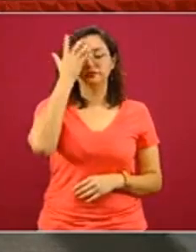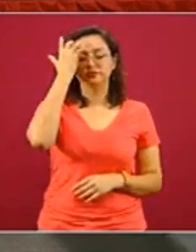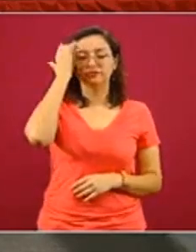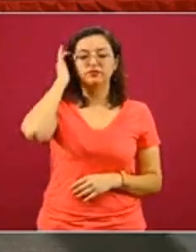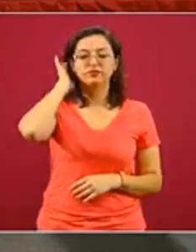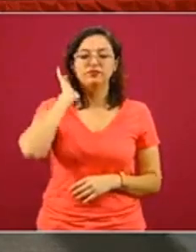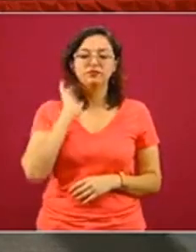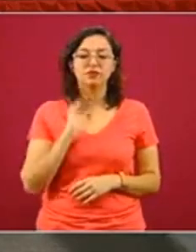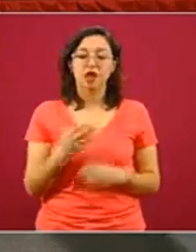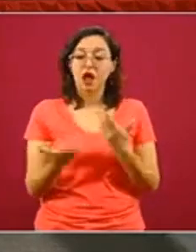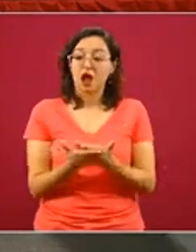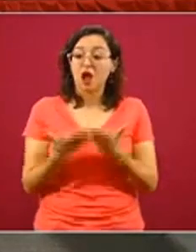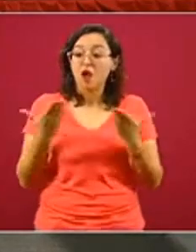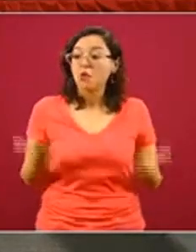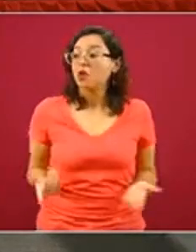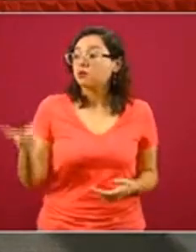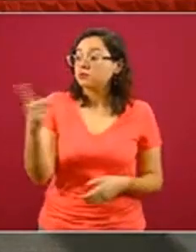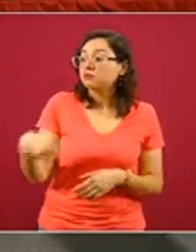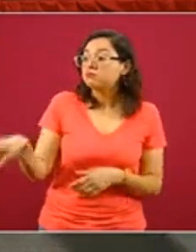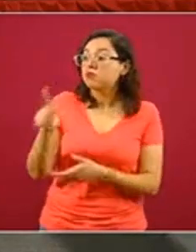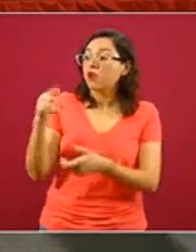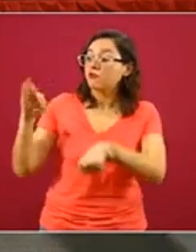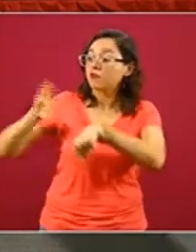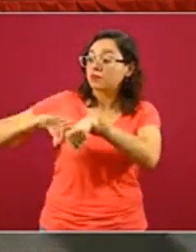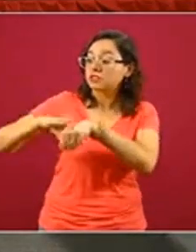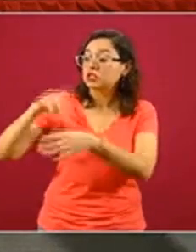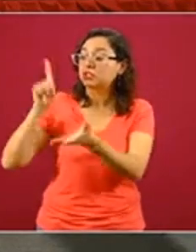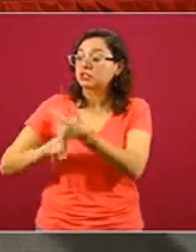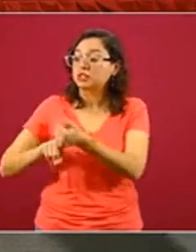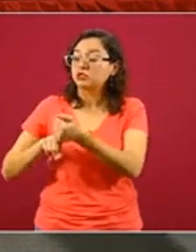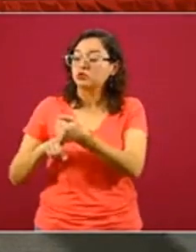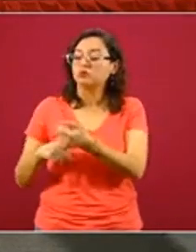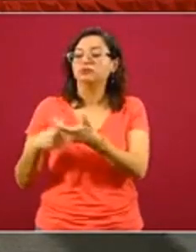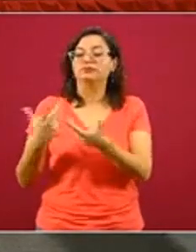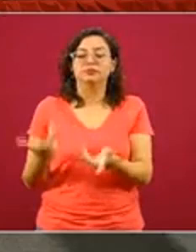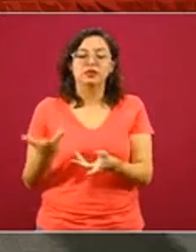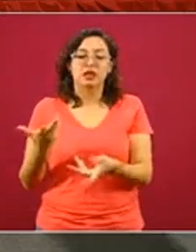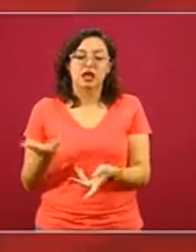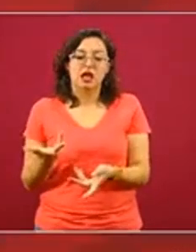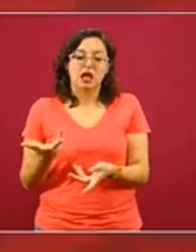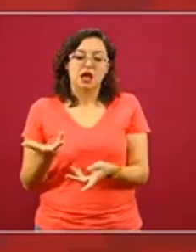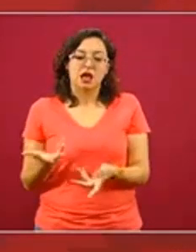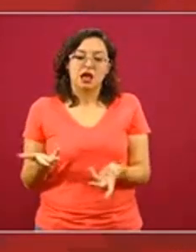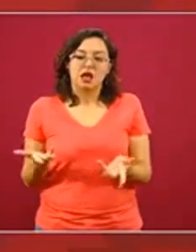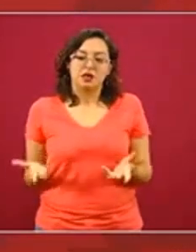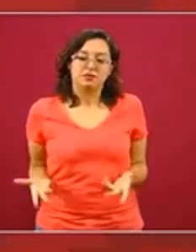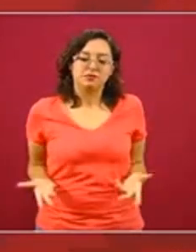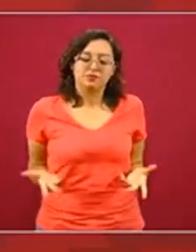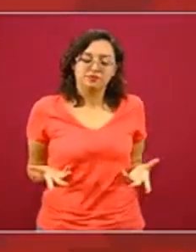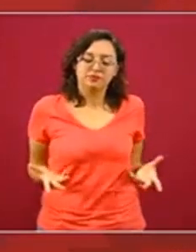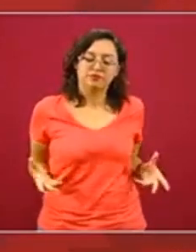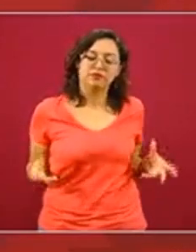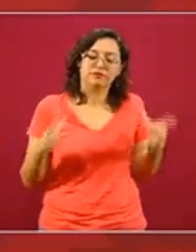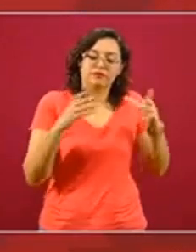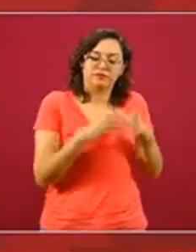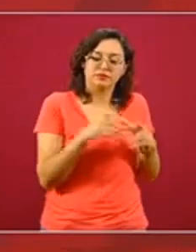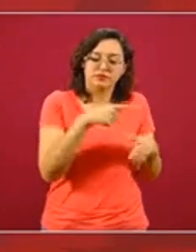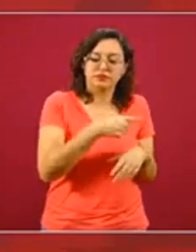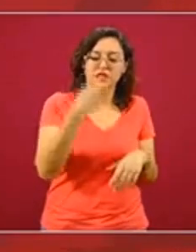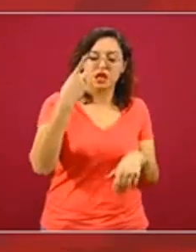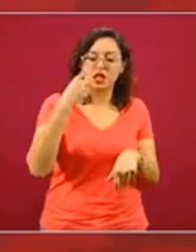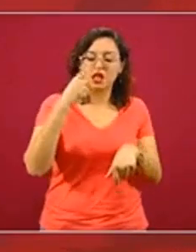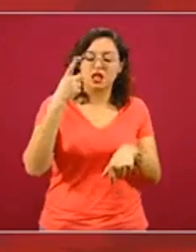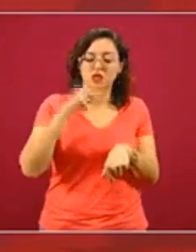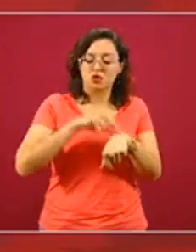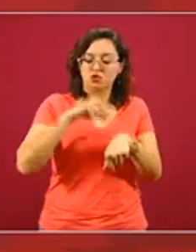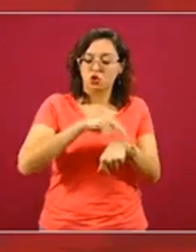hoy? Antes de COVID, el Consejo de Salubridad General, concretamente su secretario, el doctor José Ignacio